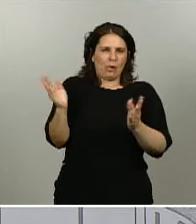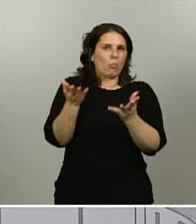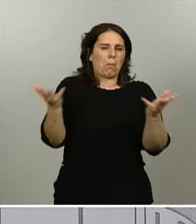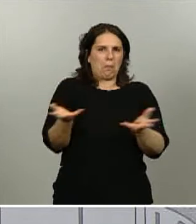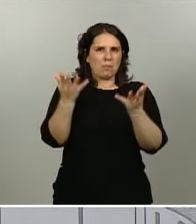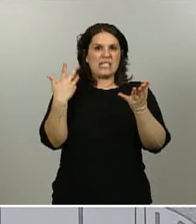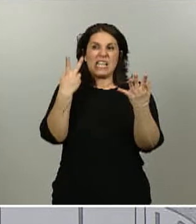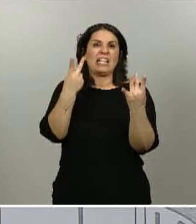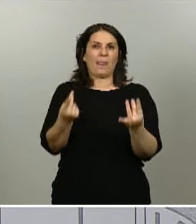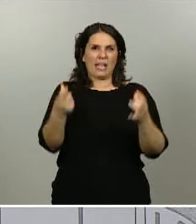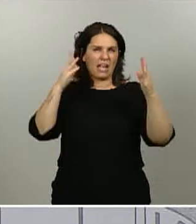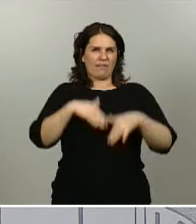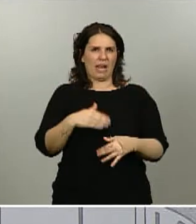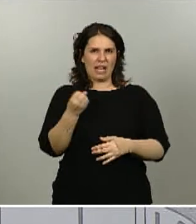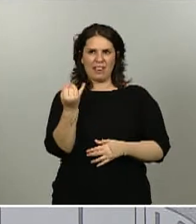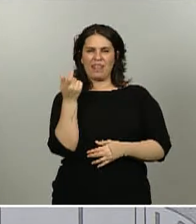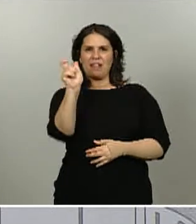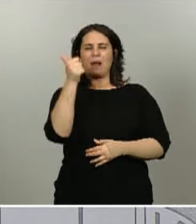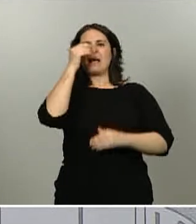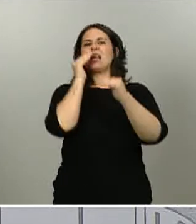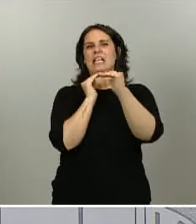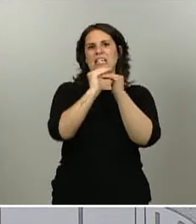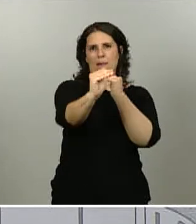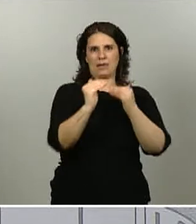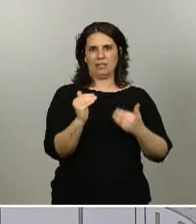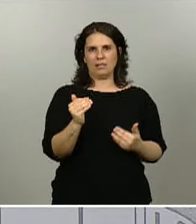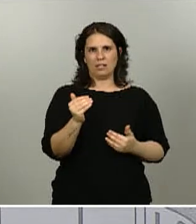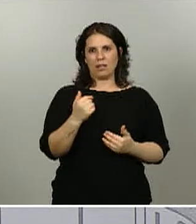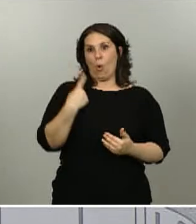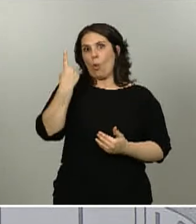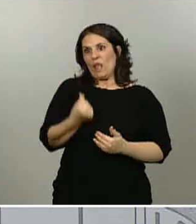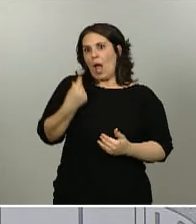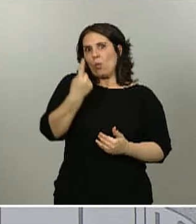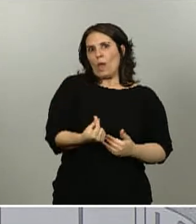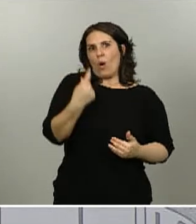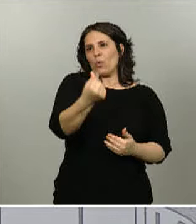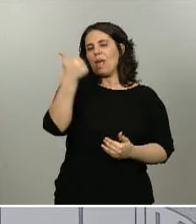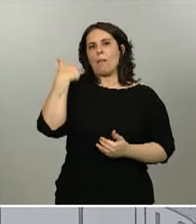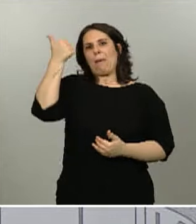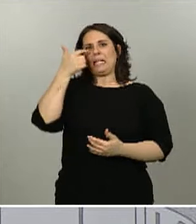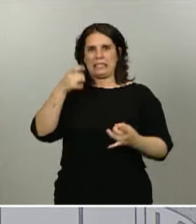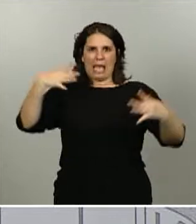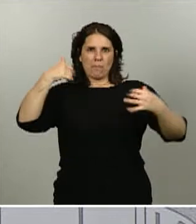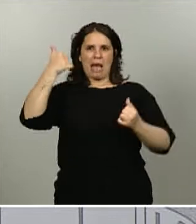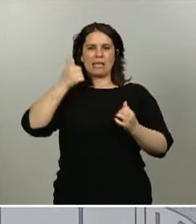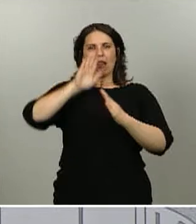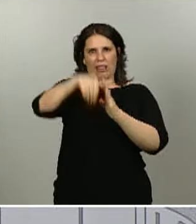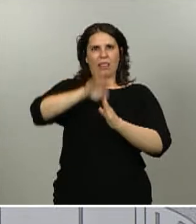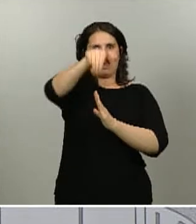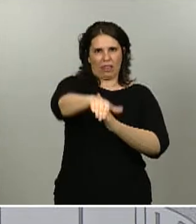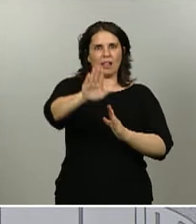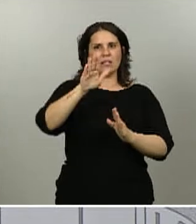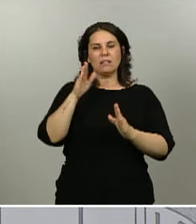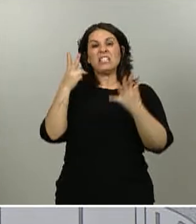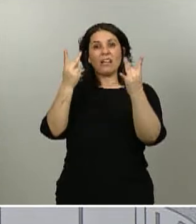son bastante más estables que las de un solo día como estábamos dando últimamente. Estas cifras nos ponen en una situación muy buena para valorar